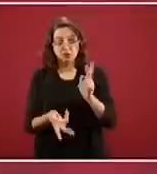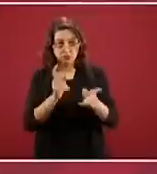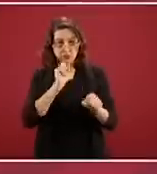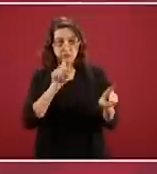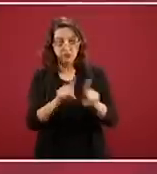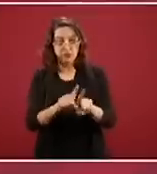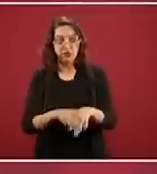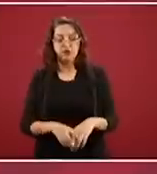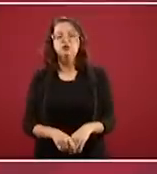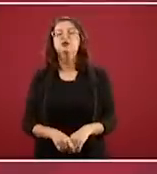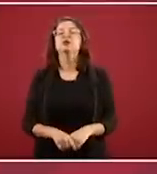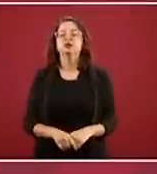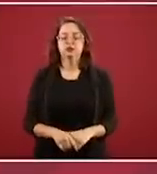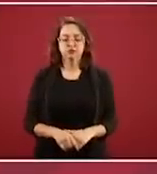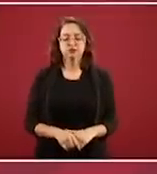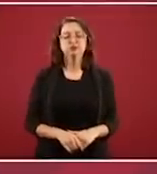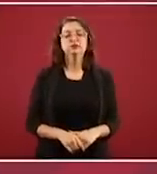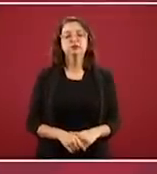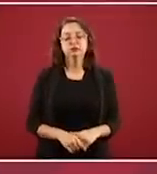una acción